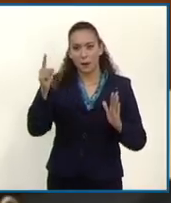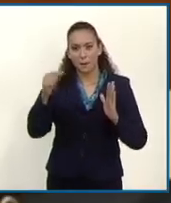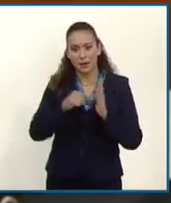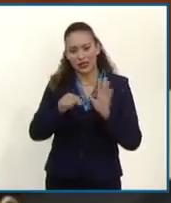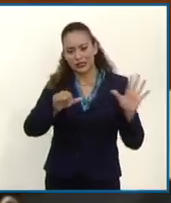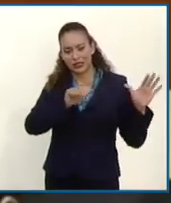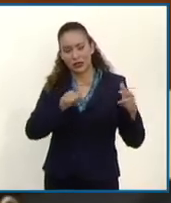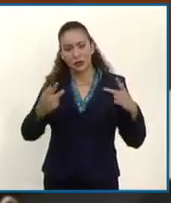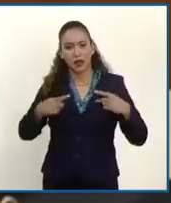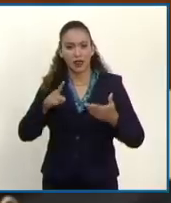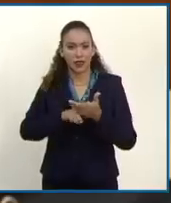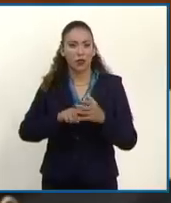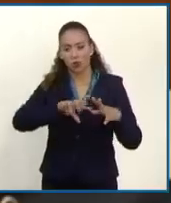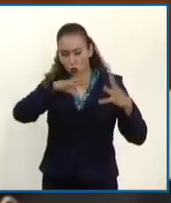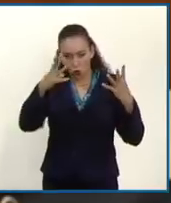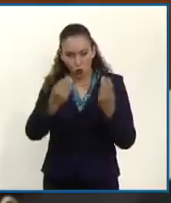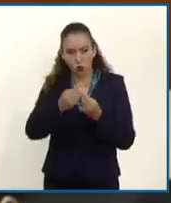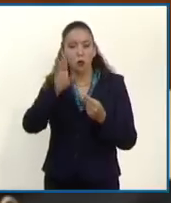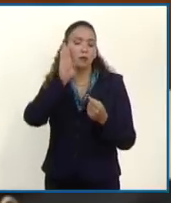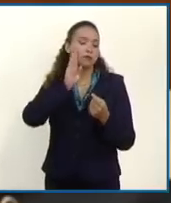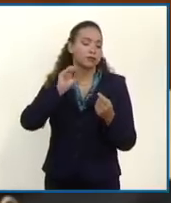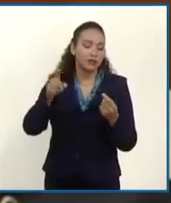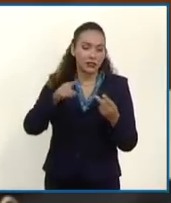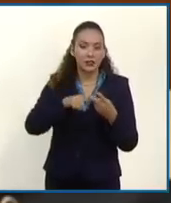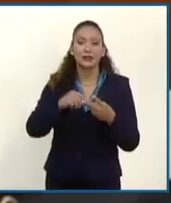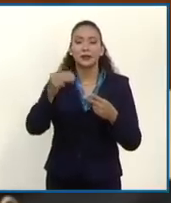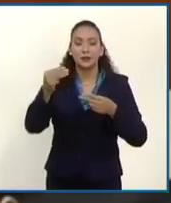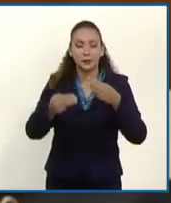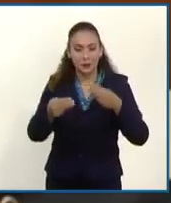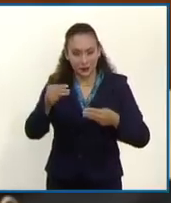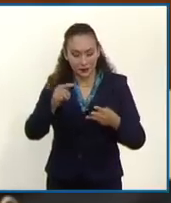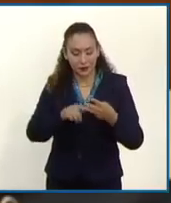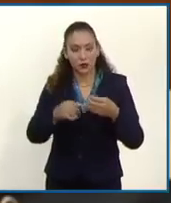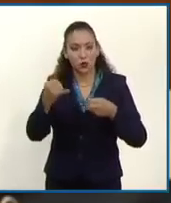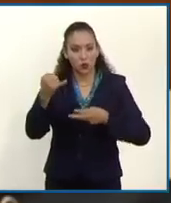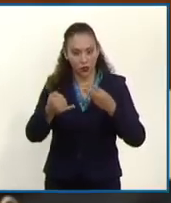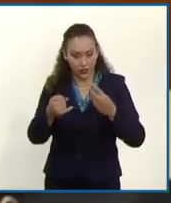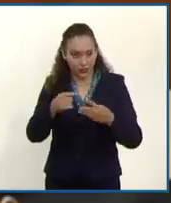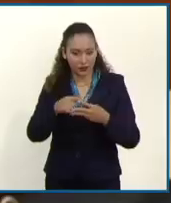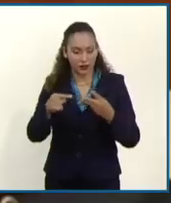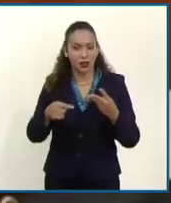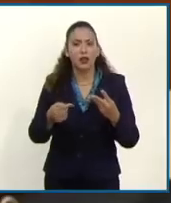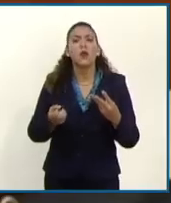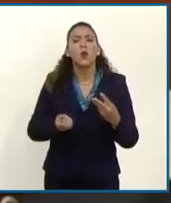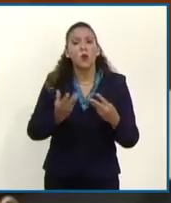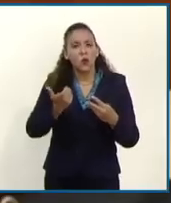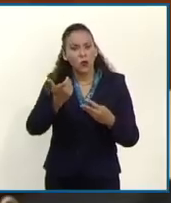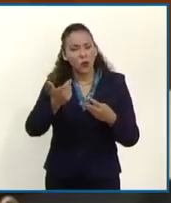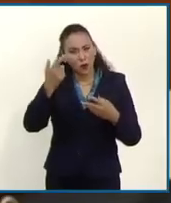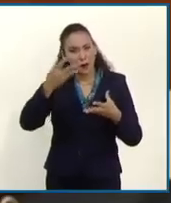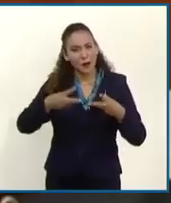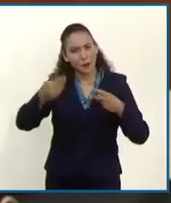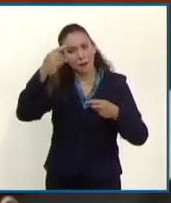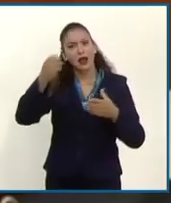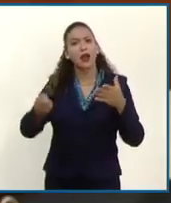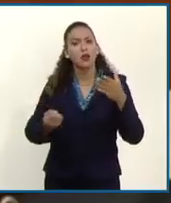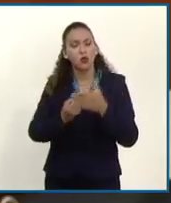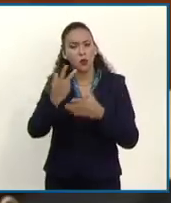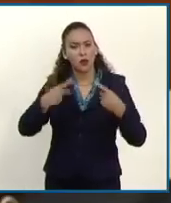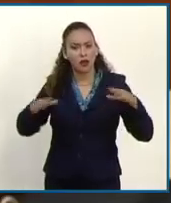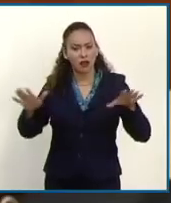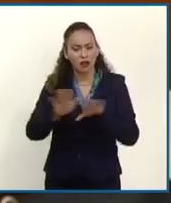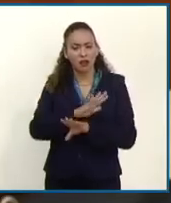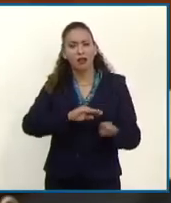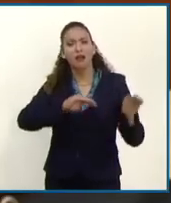En un cálculo aproximado que hemos hecho con actuarios, y con personal del INE, a quien se